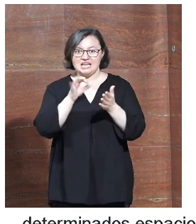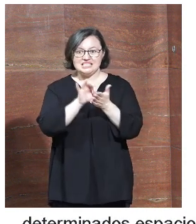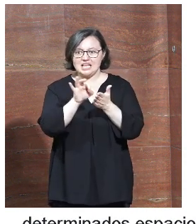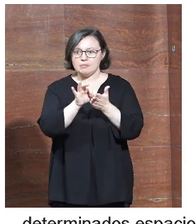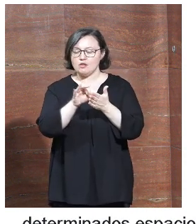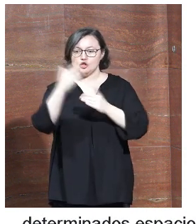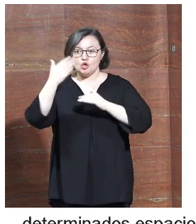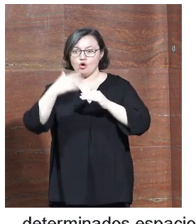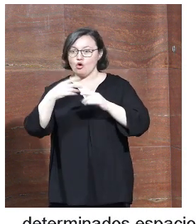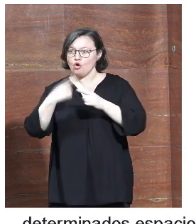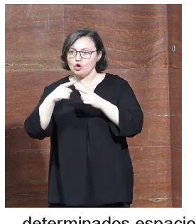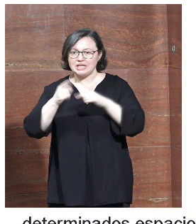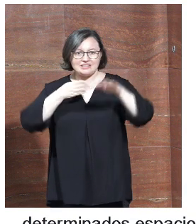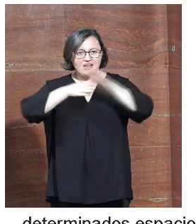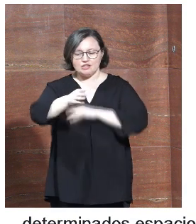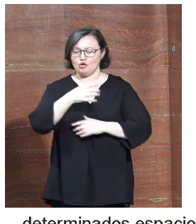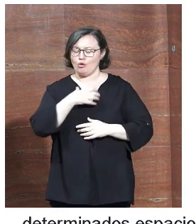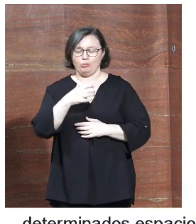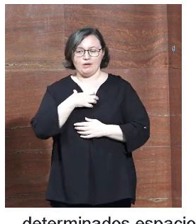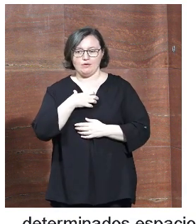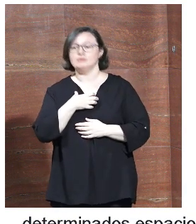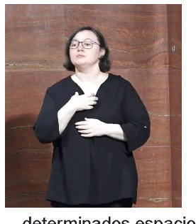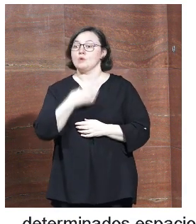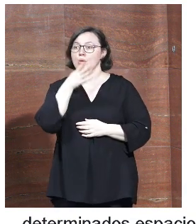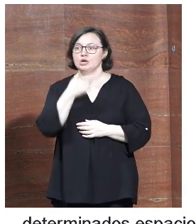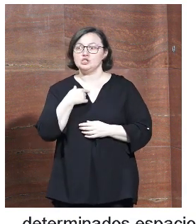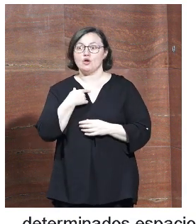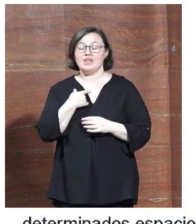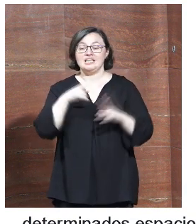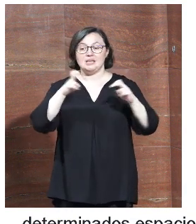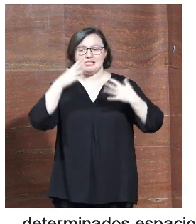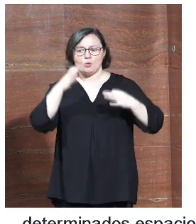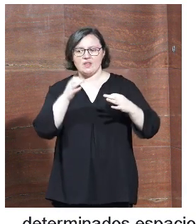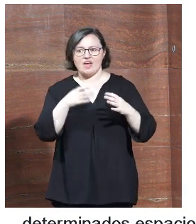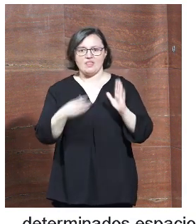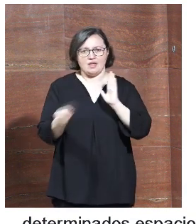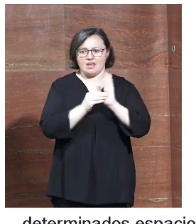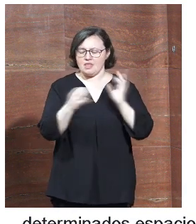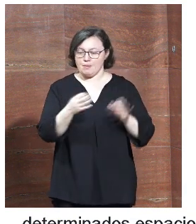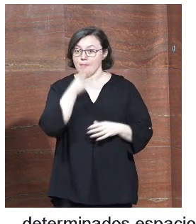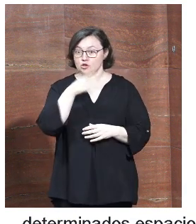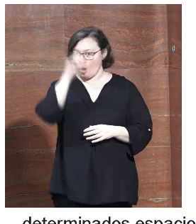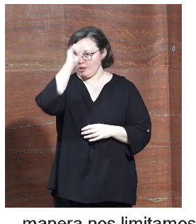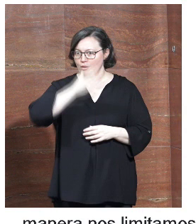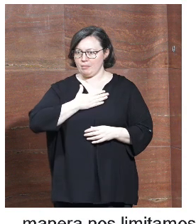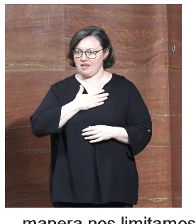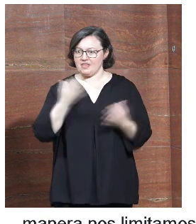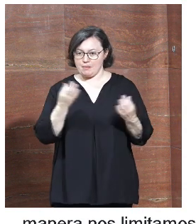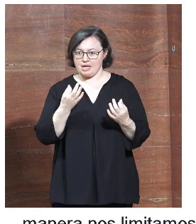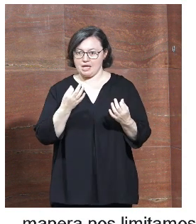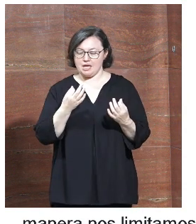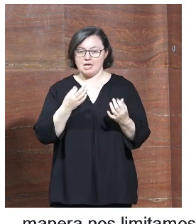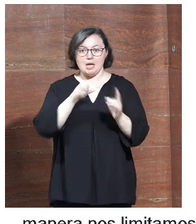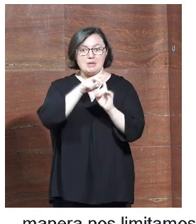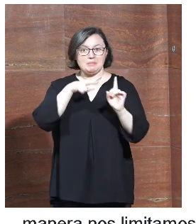espacios. Terminar con esa cuestión. Por tanto, nos parece que hay que incorporar también esta cuestión